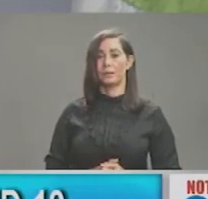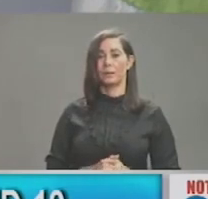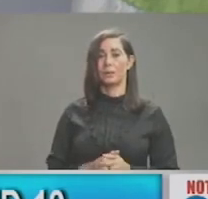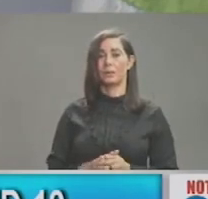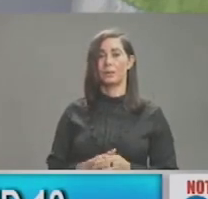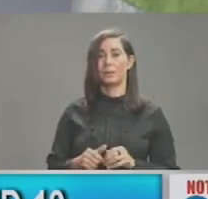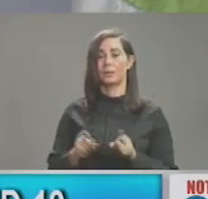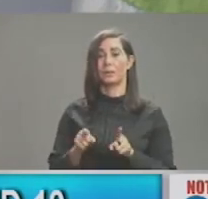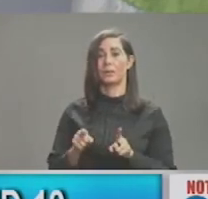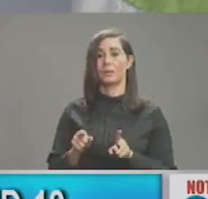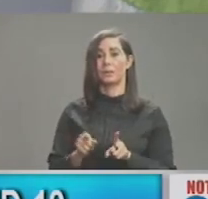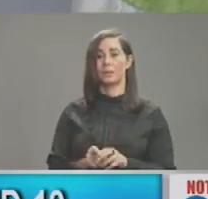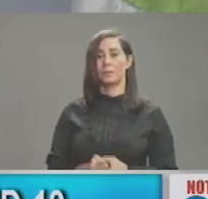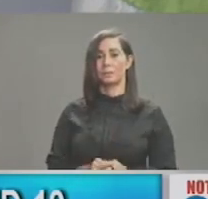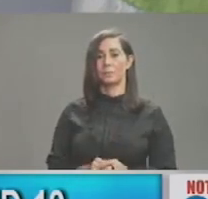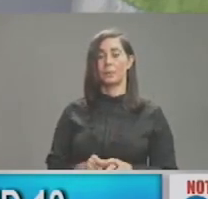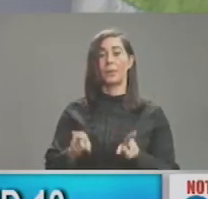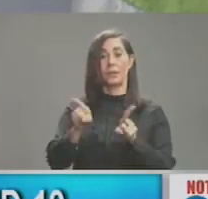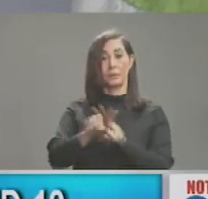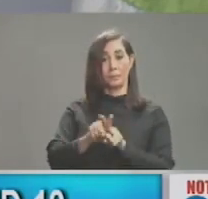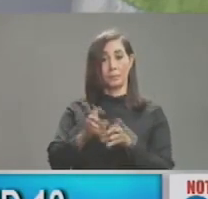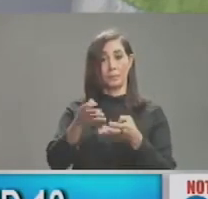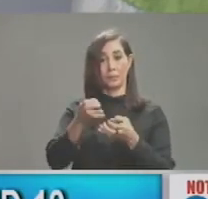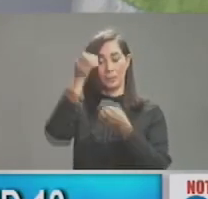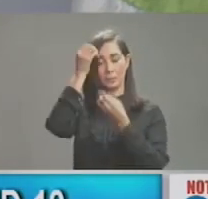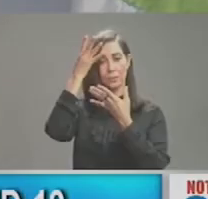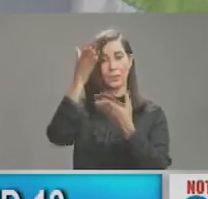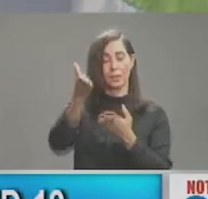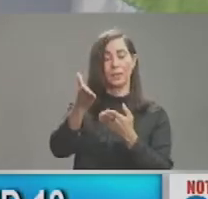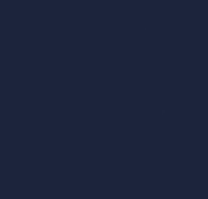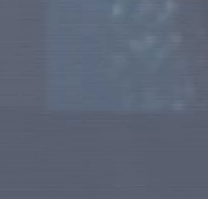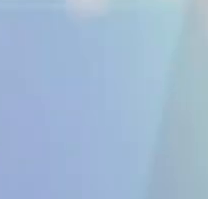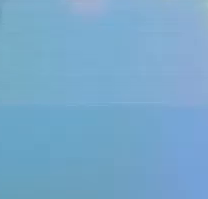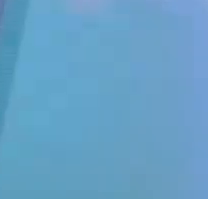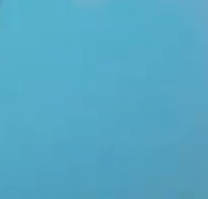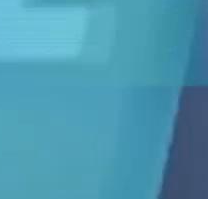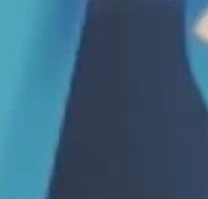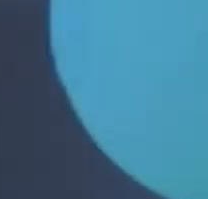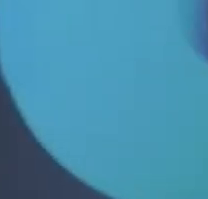las declaraciones de Rafael Sánchez Cárdenas, ministro de Salud Pública.